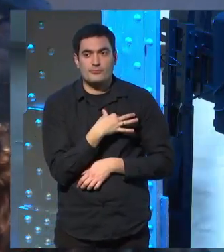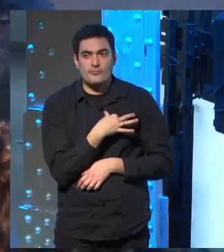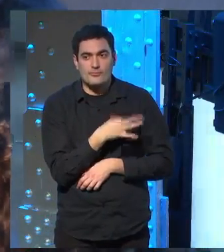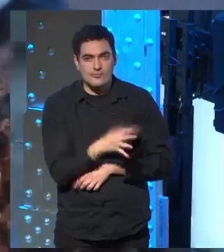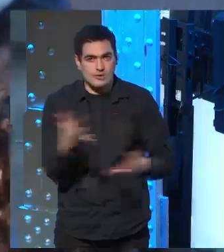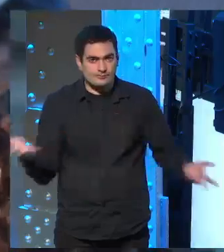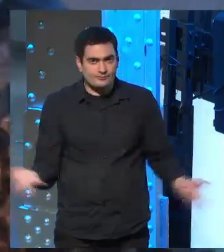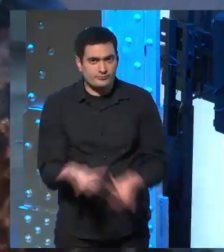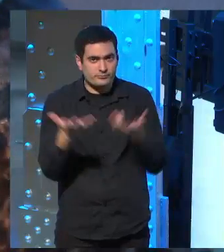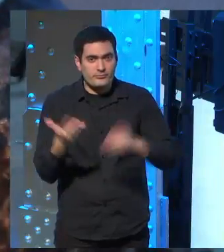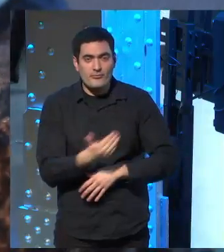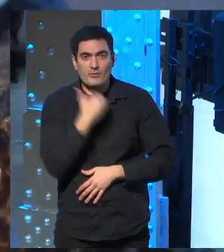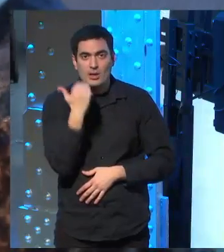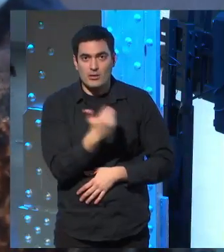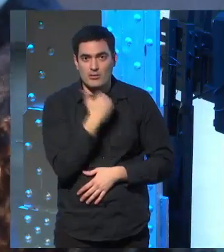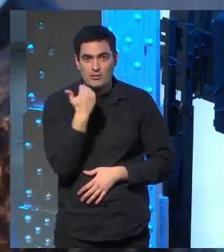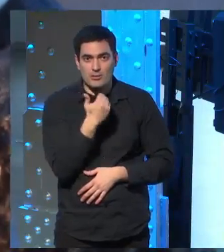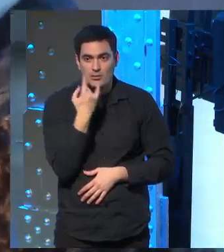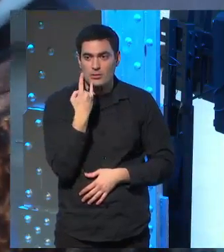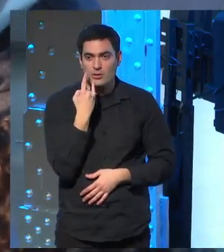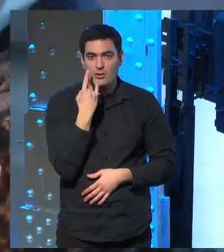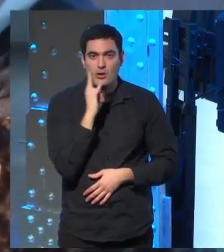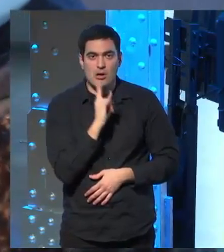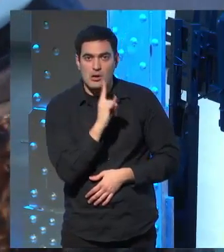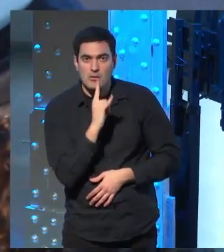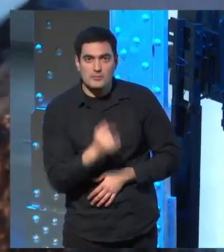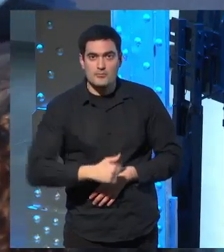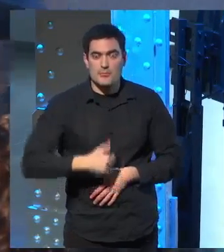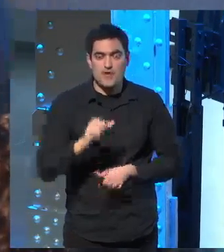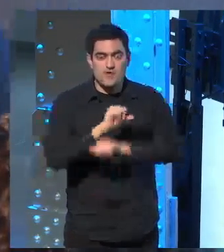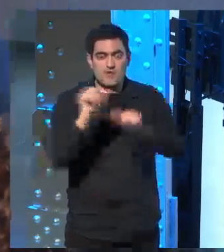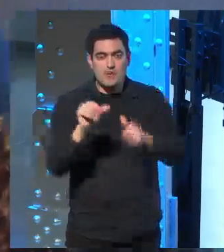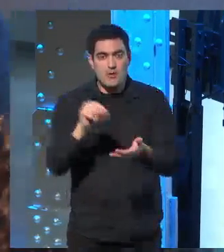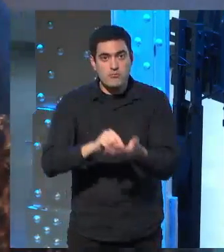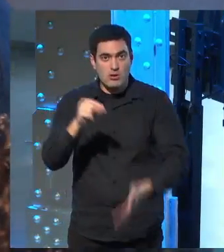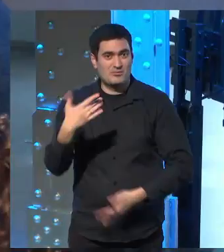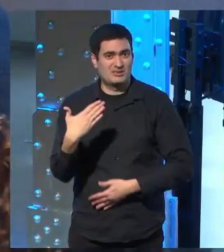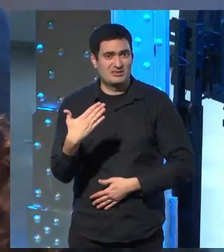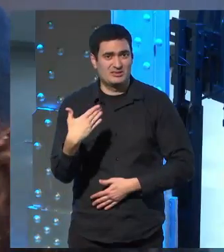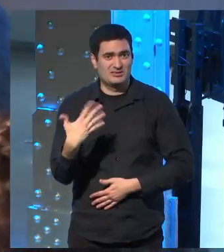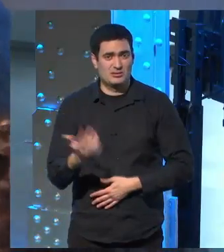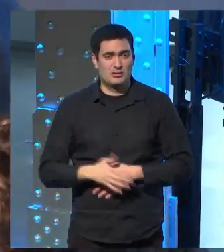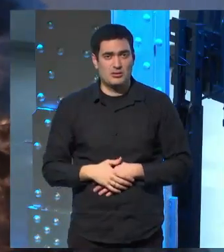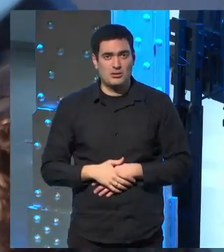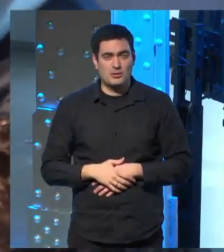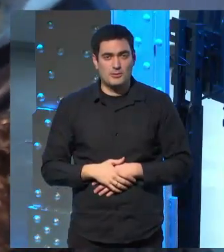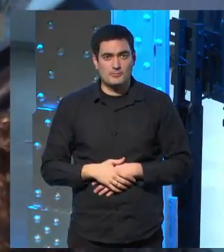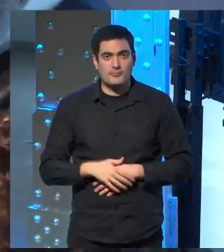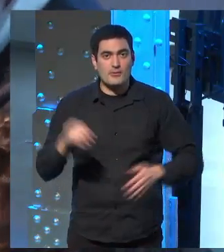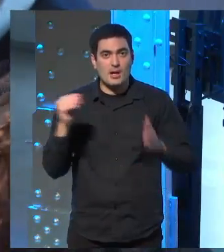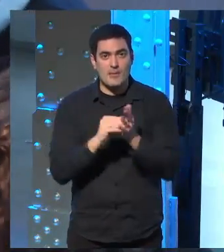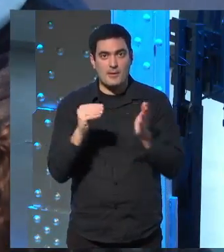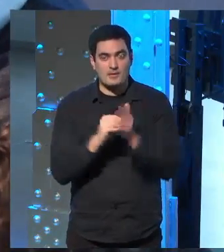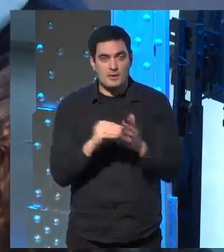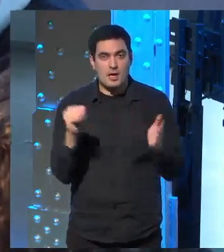el impulso de hacer algo que sea más atractivo de manera inmediata tampoco pasa nada. Es decir, que a veces no